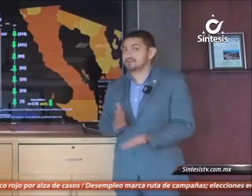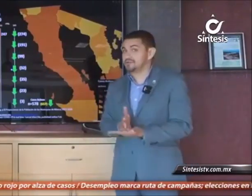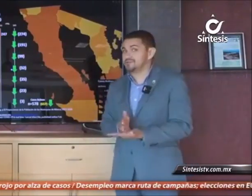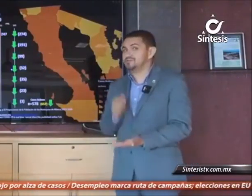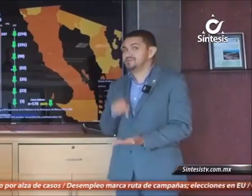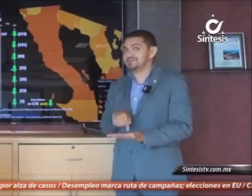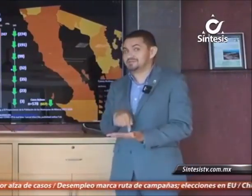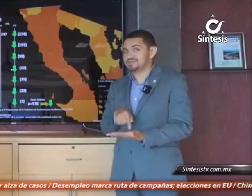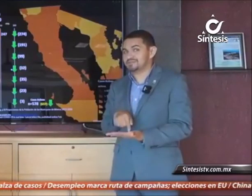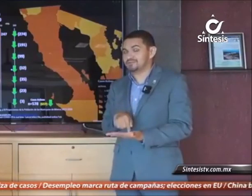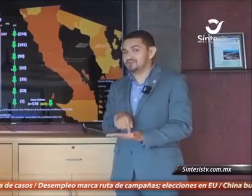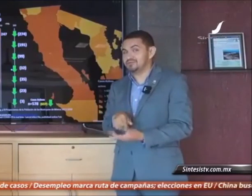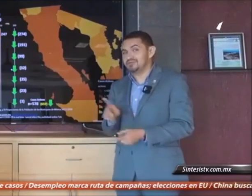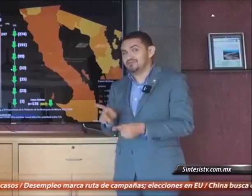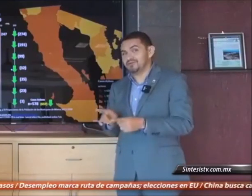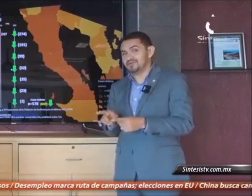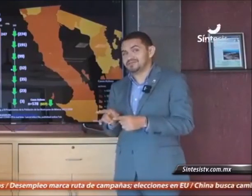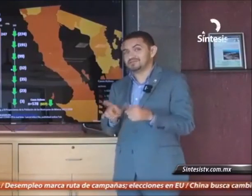Salud de Baja California,